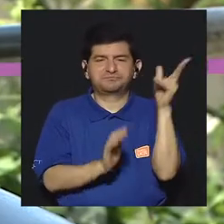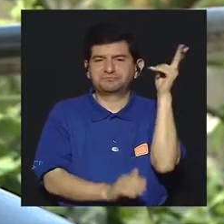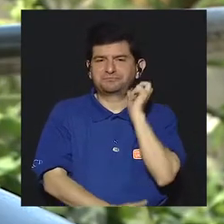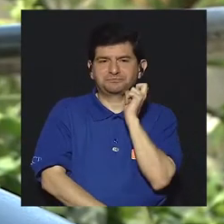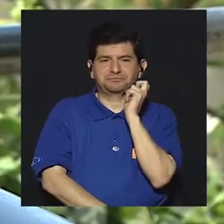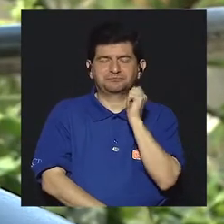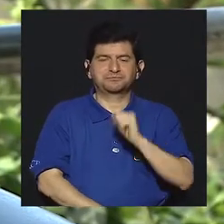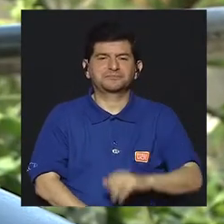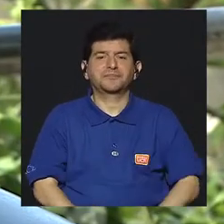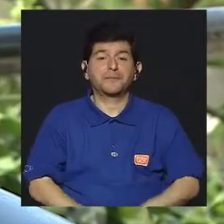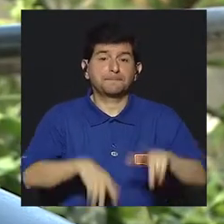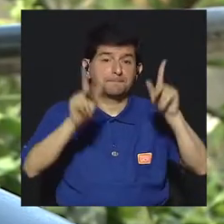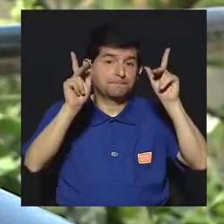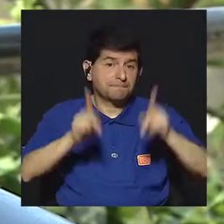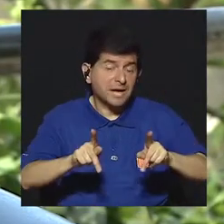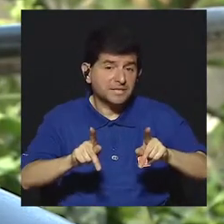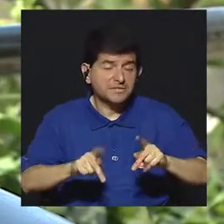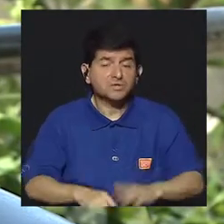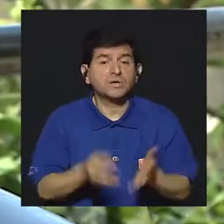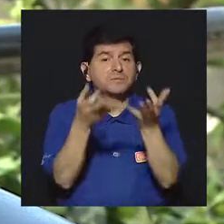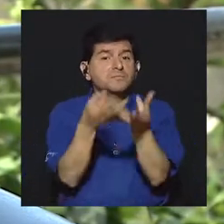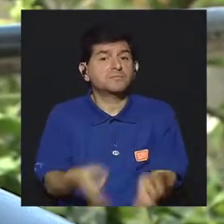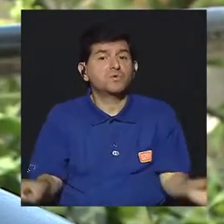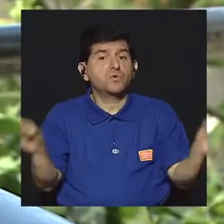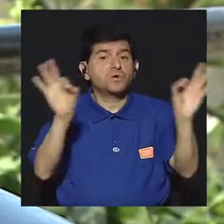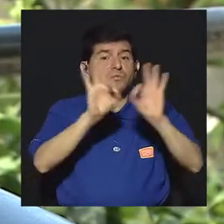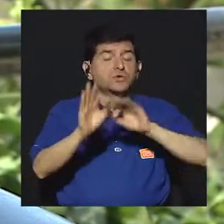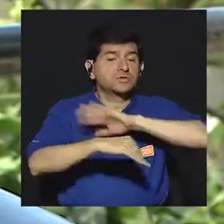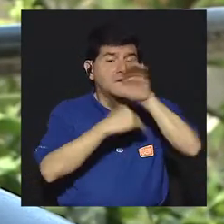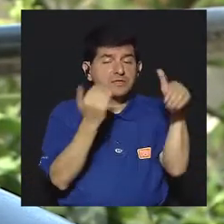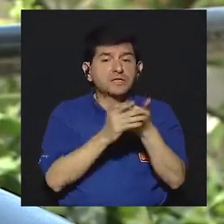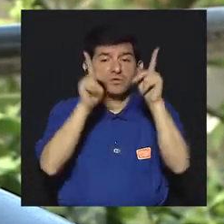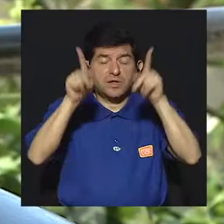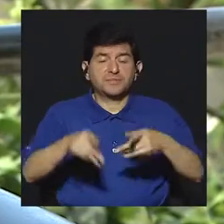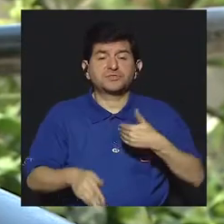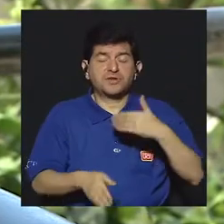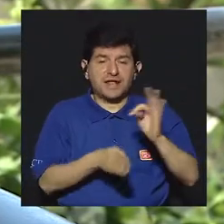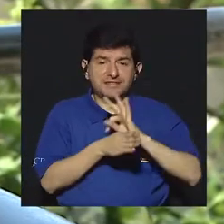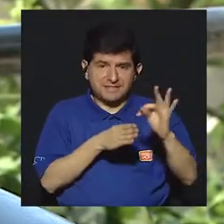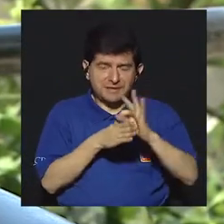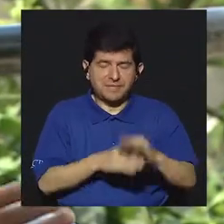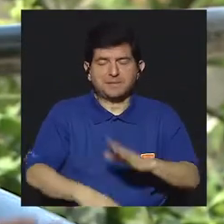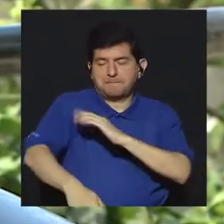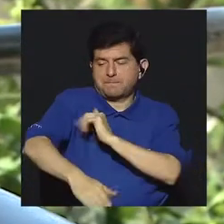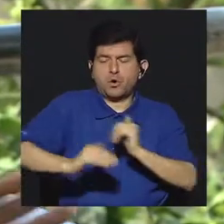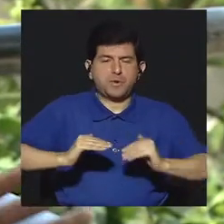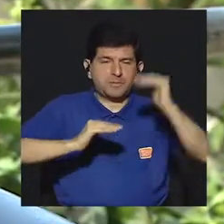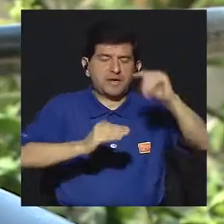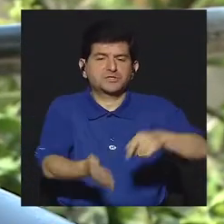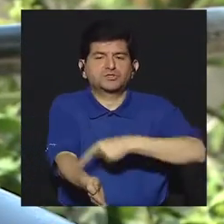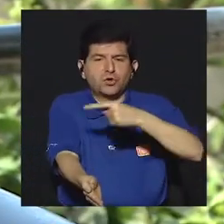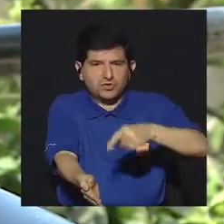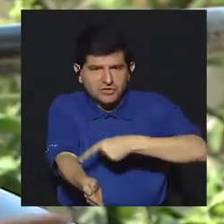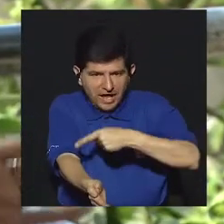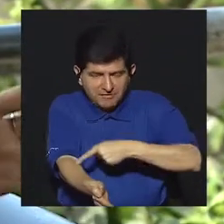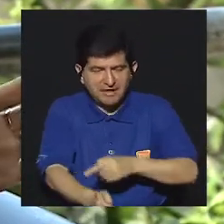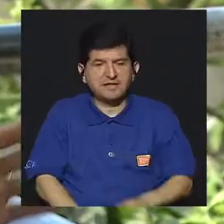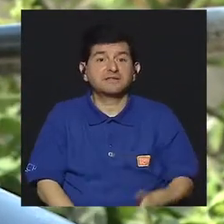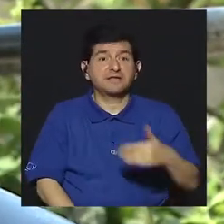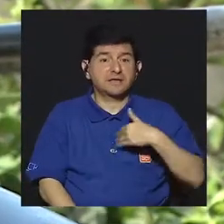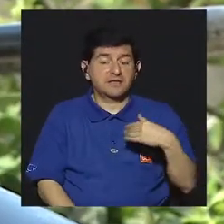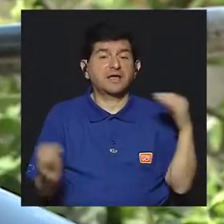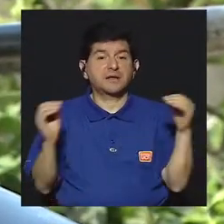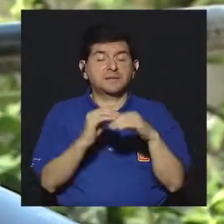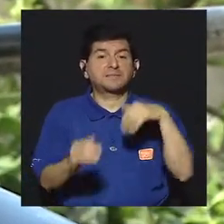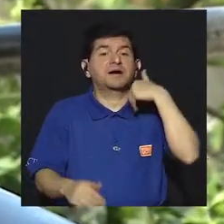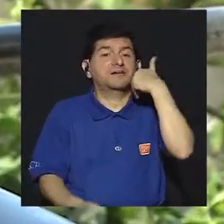también. La persona, es muy importante, toda persona que tenga un tratamiento por presión alta, diabetes, todavía